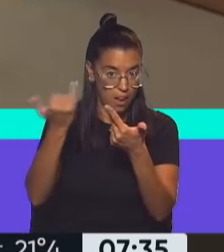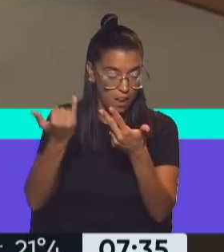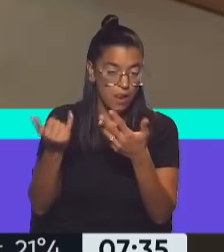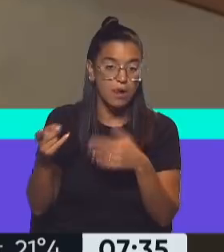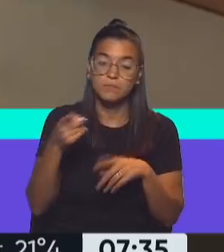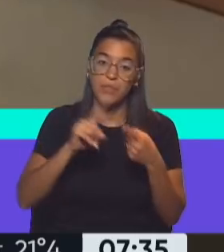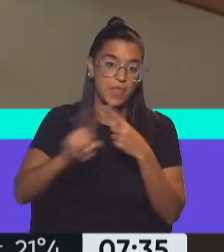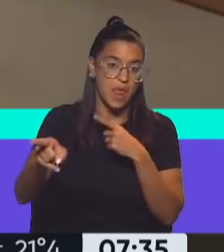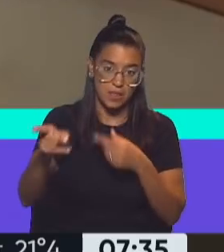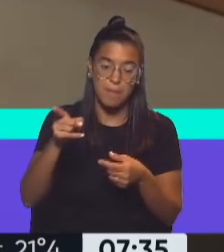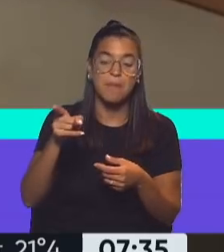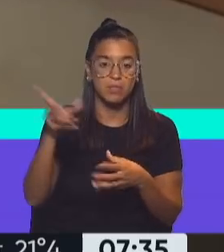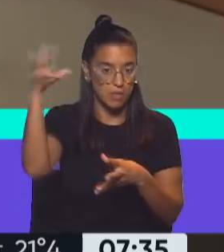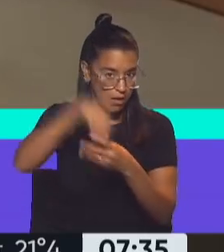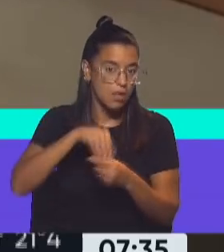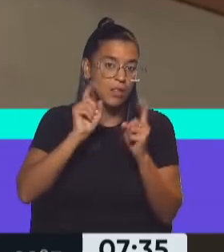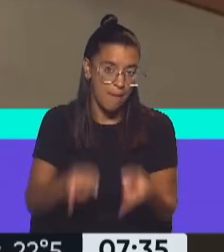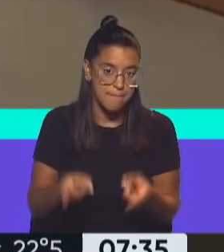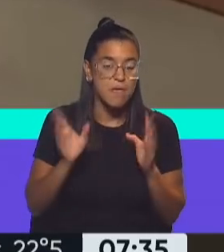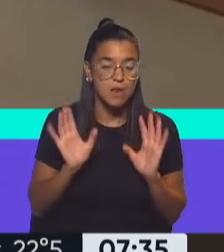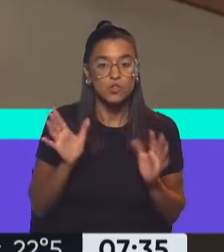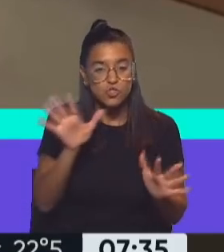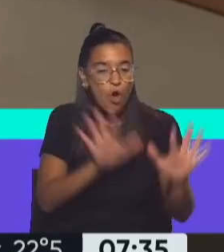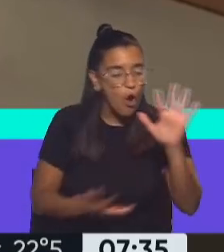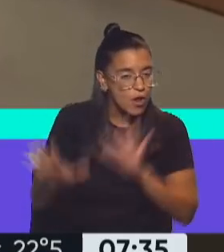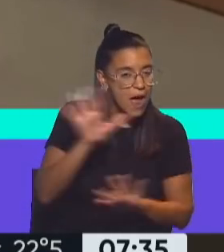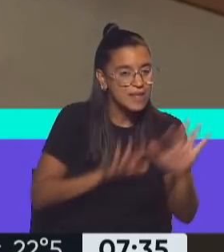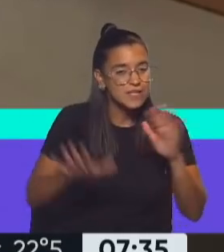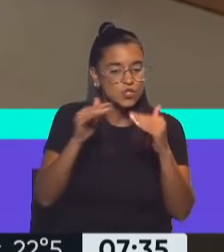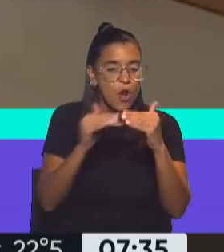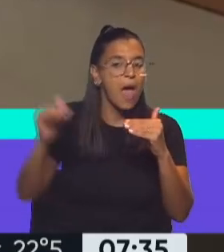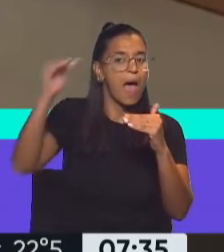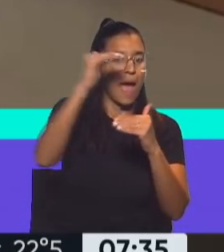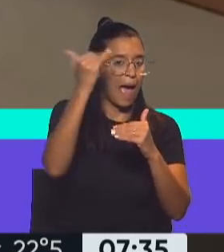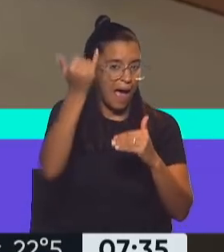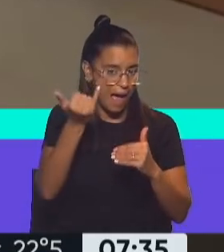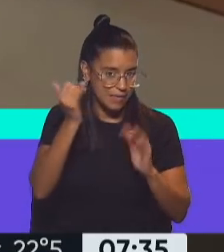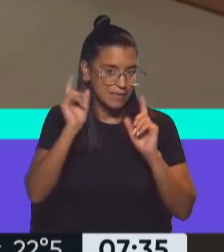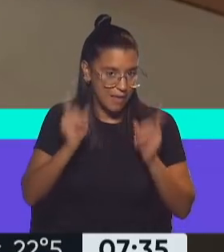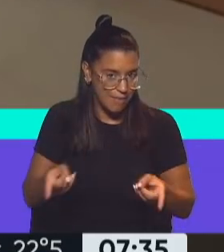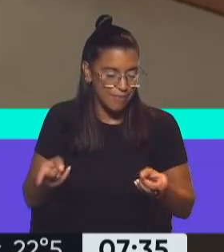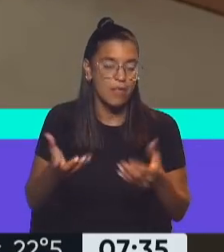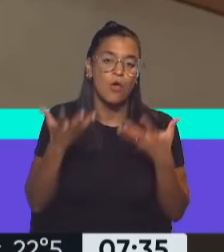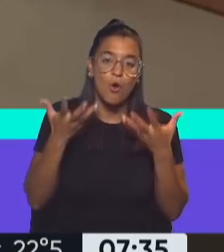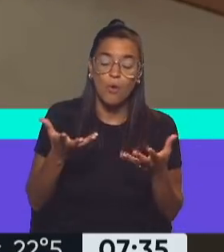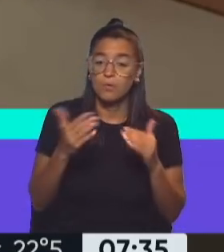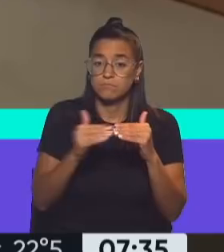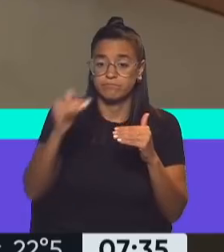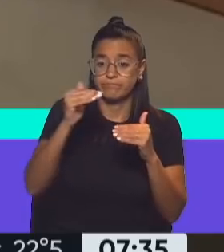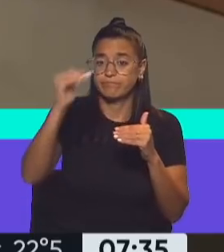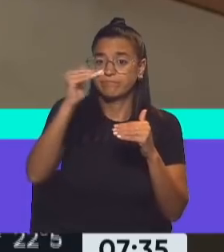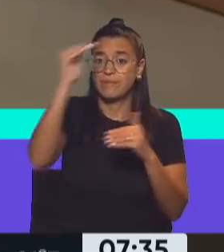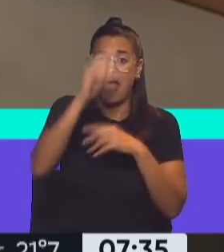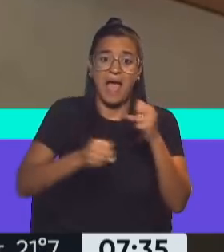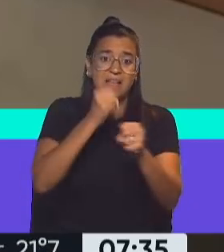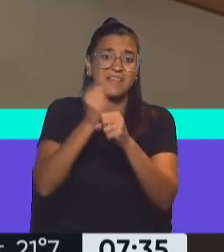directamente implicado, con lo cual sabemos que había una organización mayor arriba, y obviamente llega hasta el expresidente de